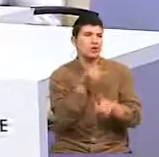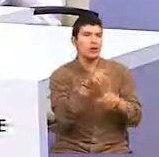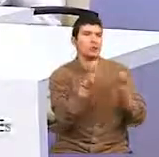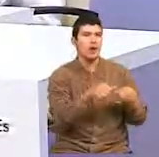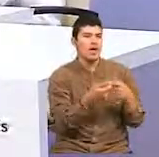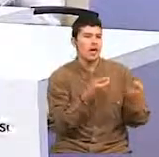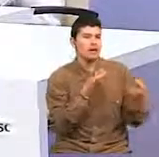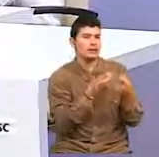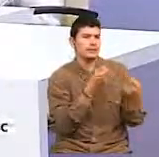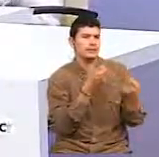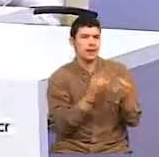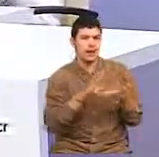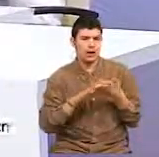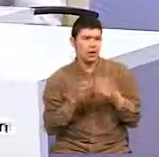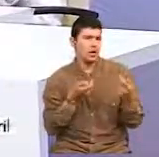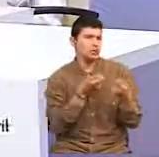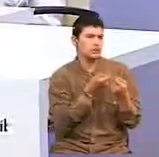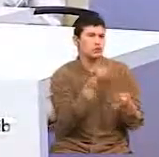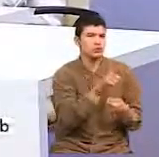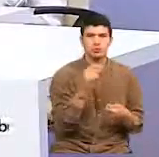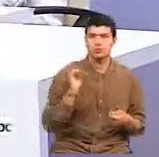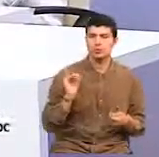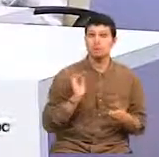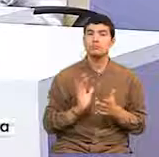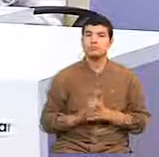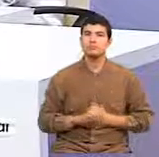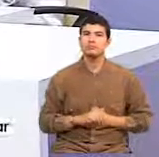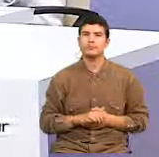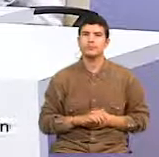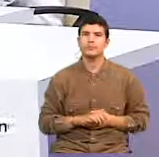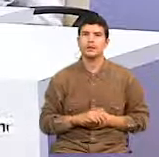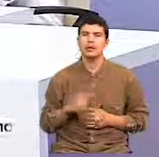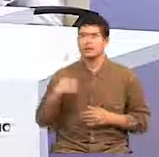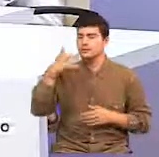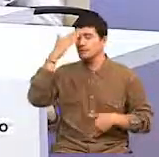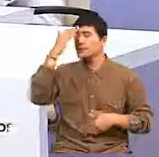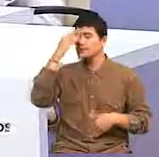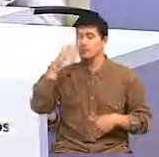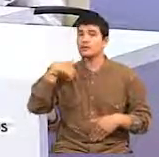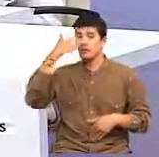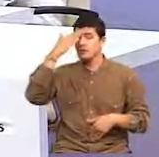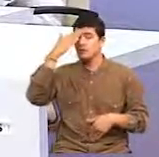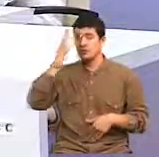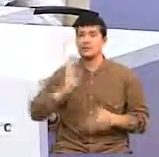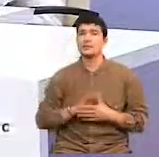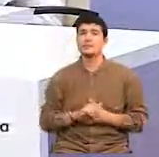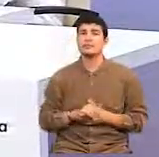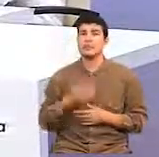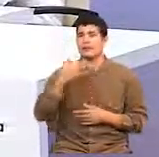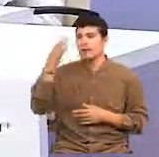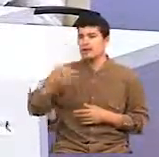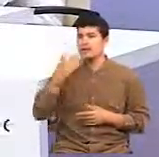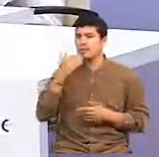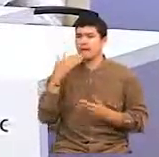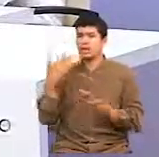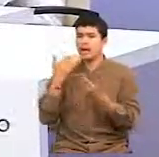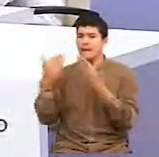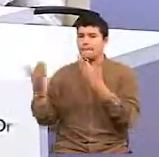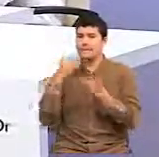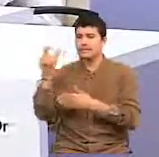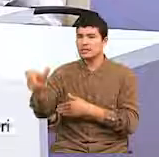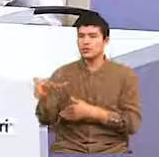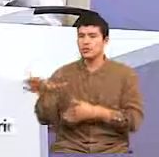acercar sin temor alguno a ser víctimas también de los delincuentes? Mire, yo soy consciente de que realmente, por ejemplo, un campesino que se encuentra